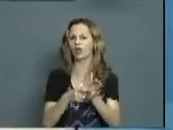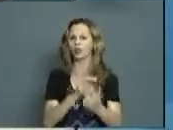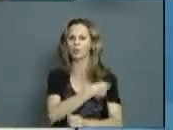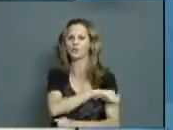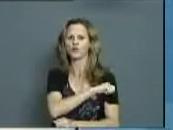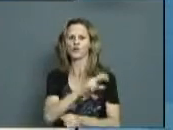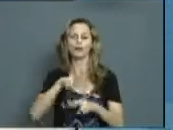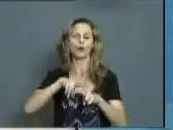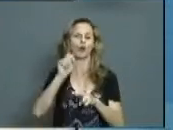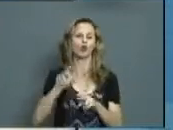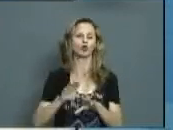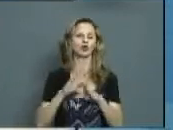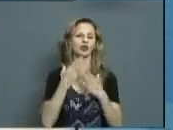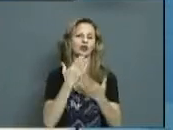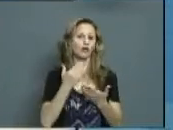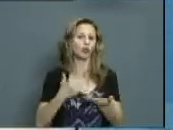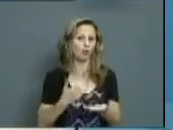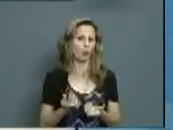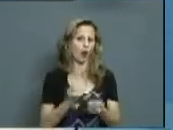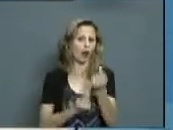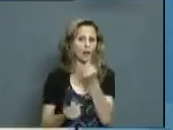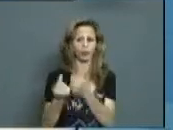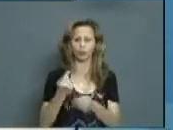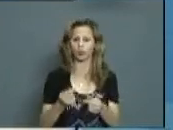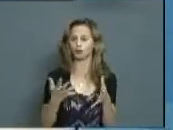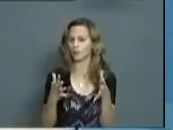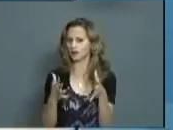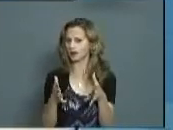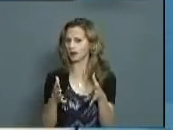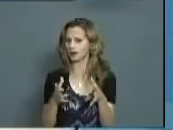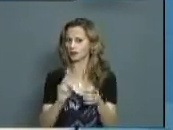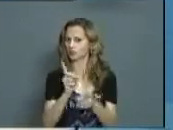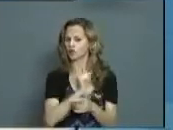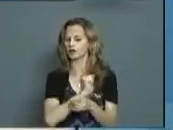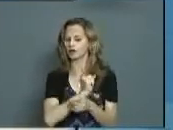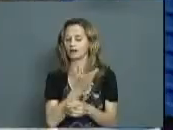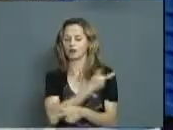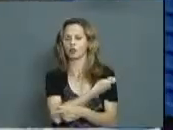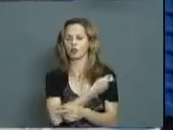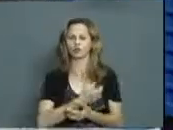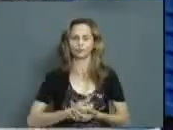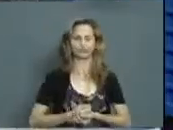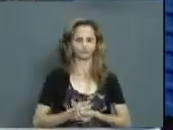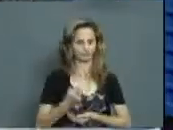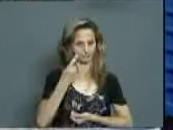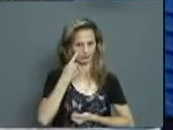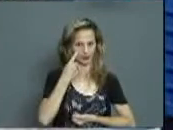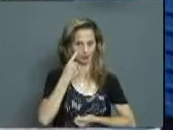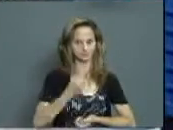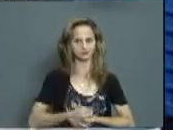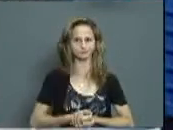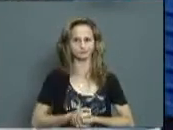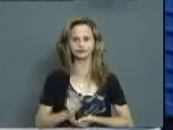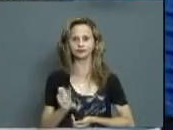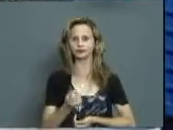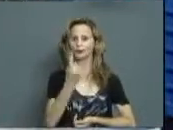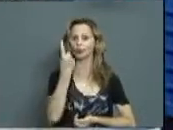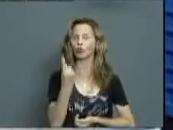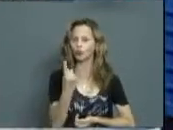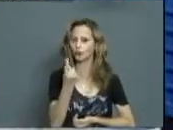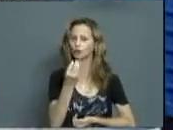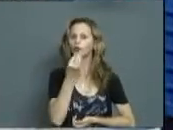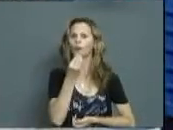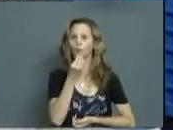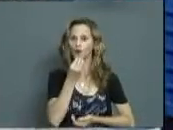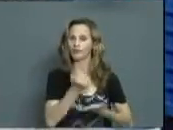toda la provincia que aún, algunos por temor, lo sea así, no han acudido a los vacunatorios? Lo único que nos puede sacar del bache